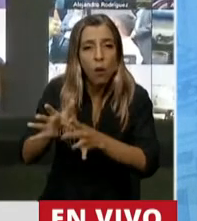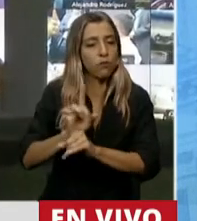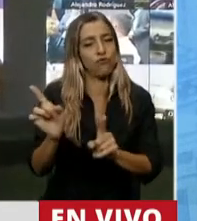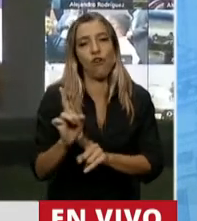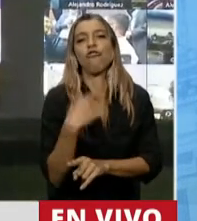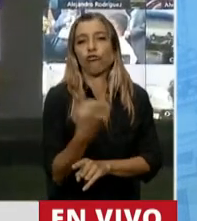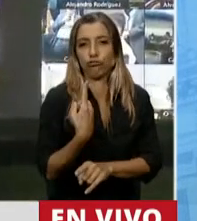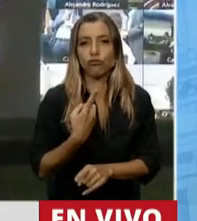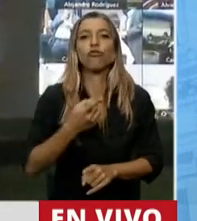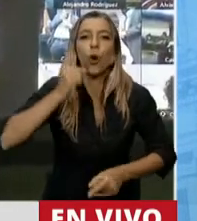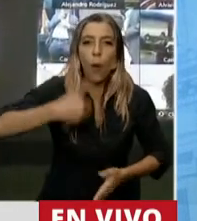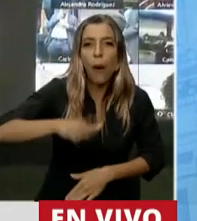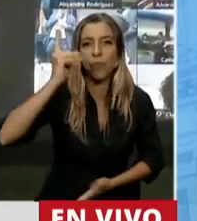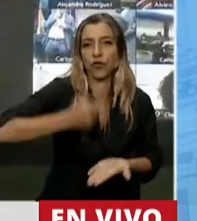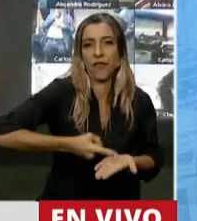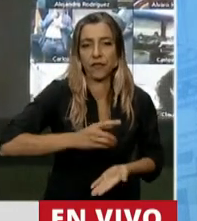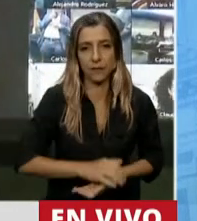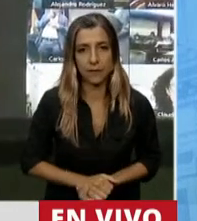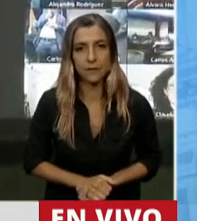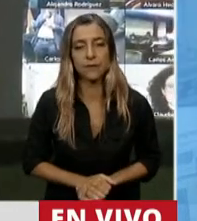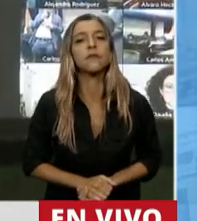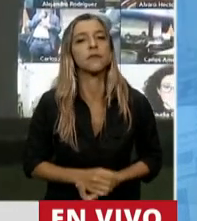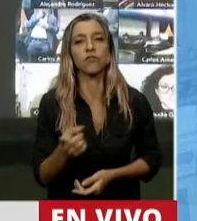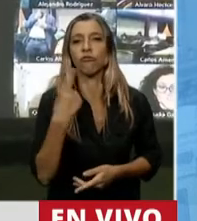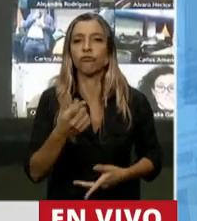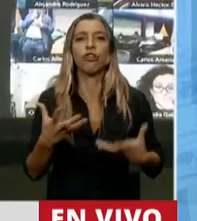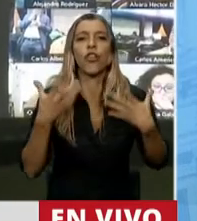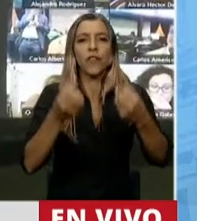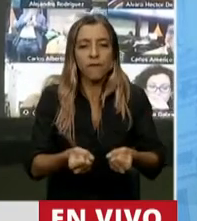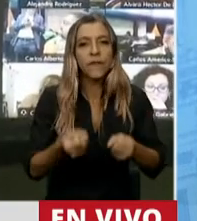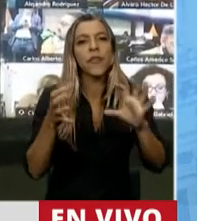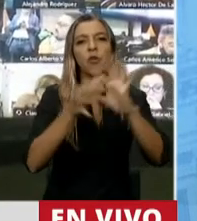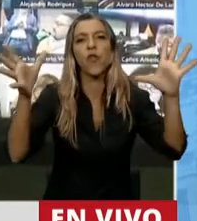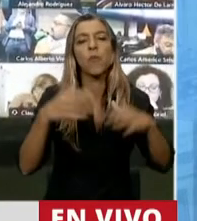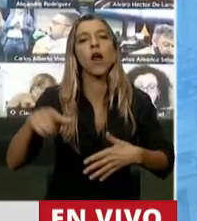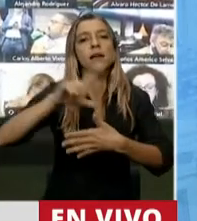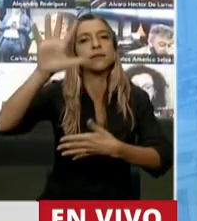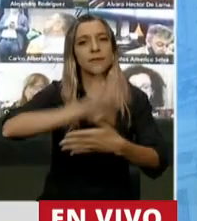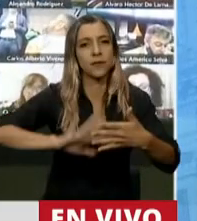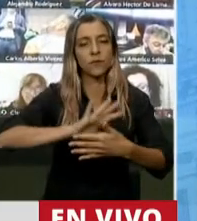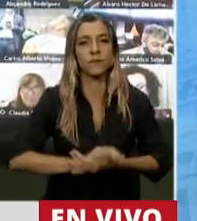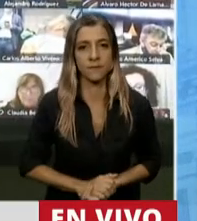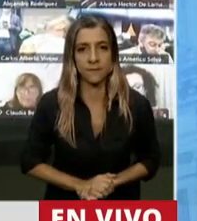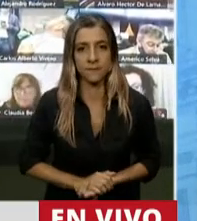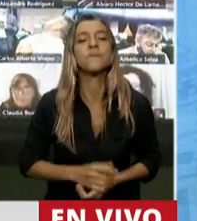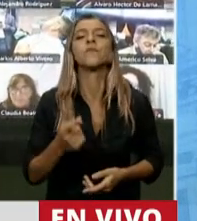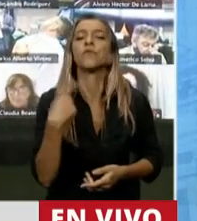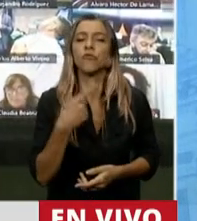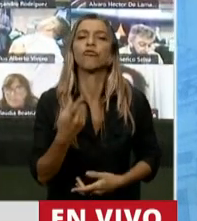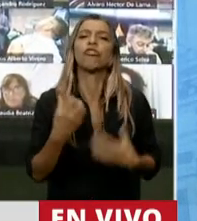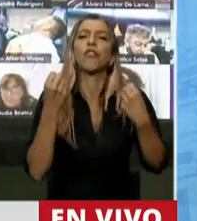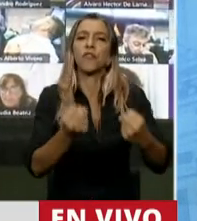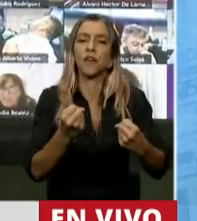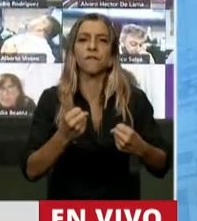termino, señor presidente. Cuando volvemos a defender las democracias latinoamericanas de la patria grande, ¿acaso qué argentino puede decir